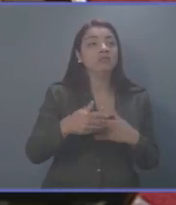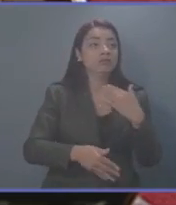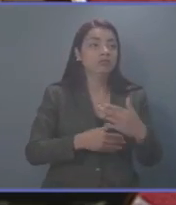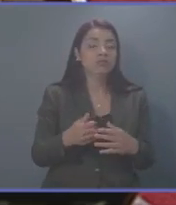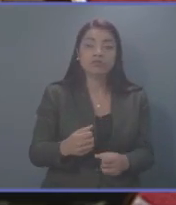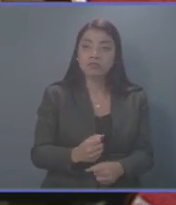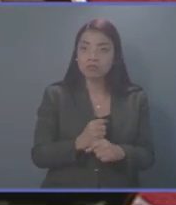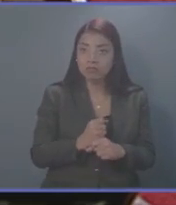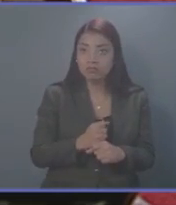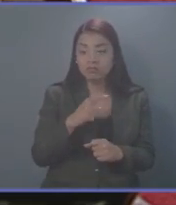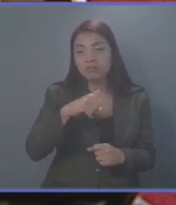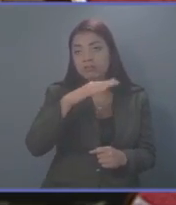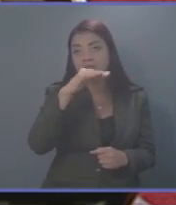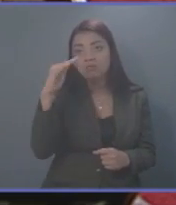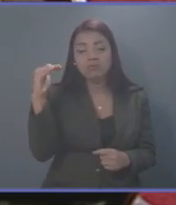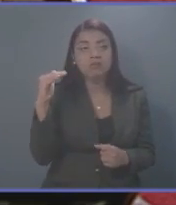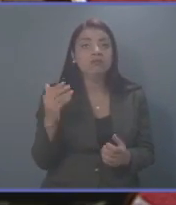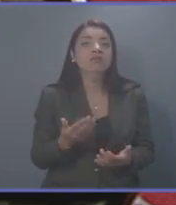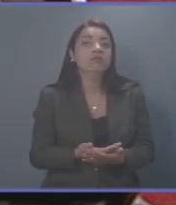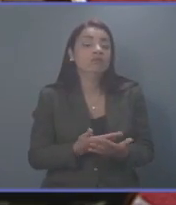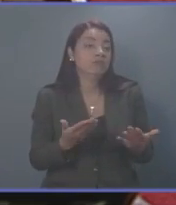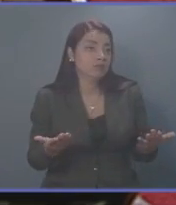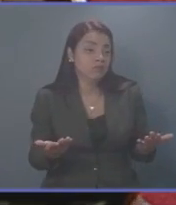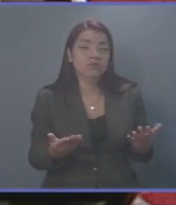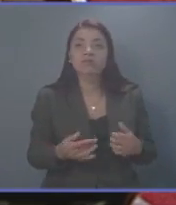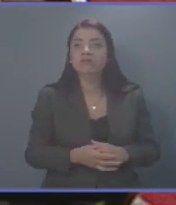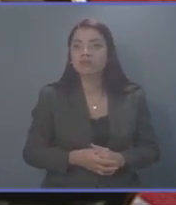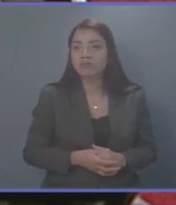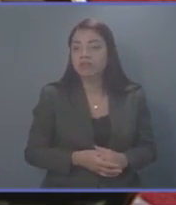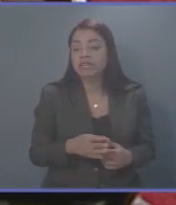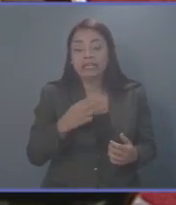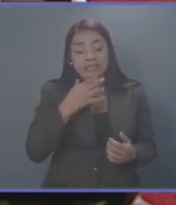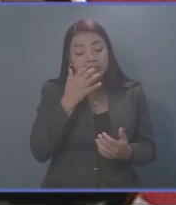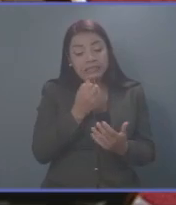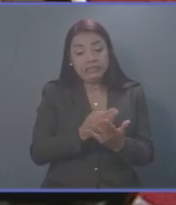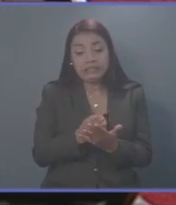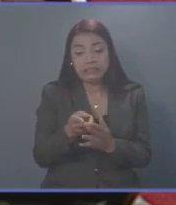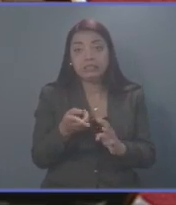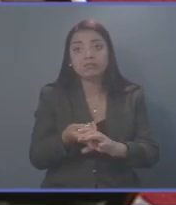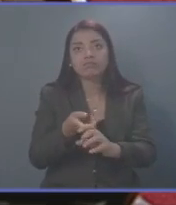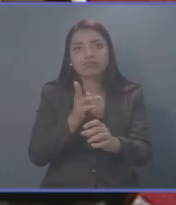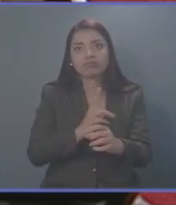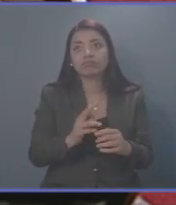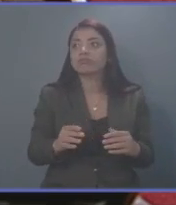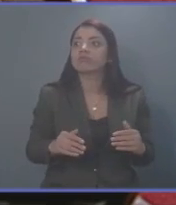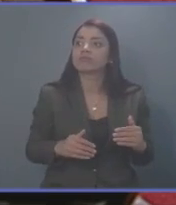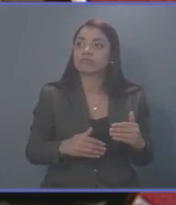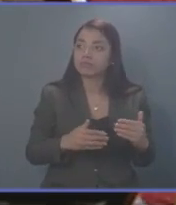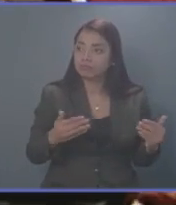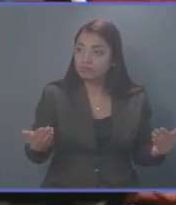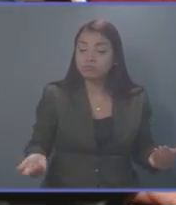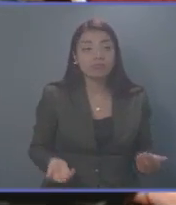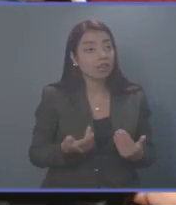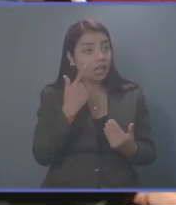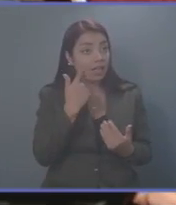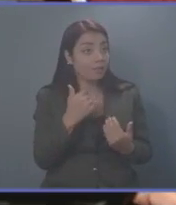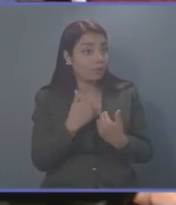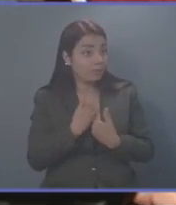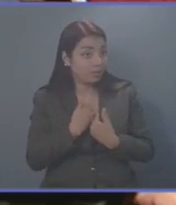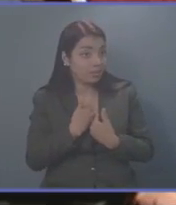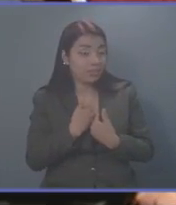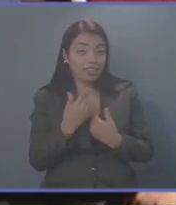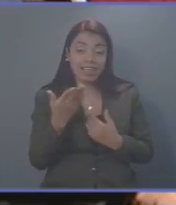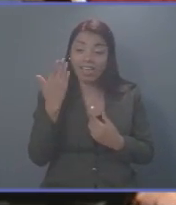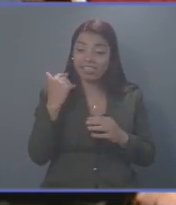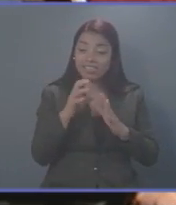de seguridad nacional. Y la confesión de haber desertado obedeció en mi caso, en el